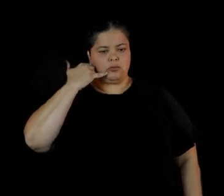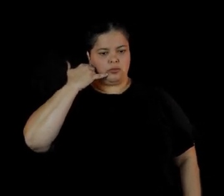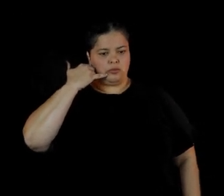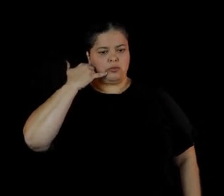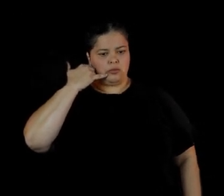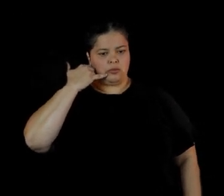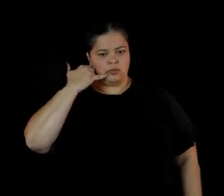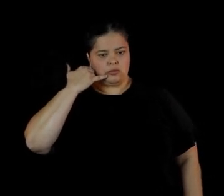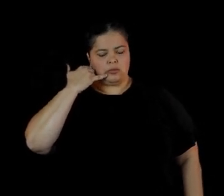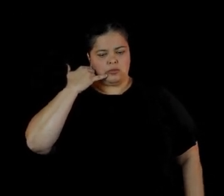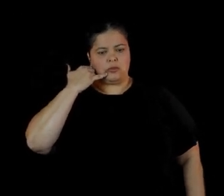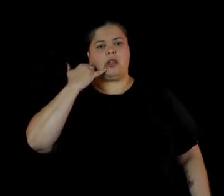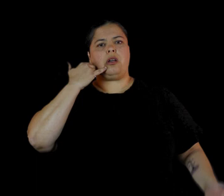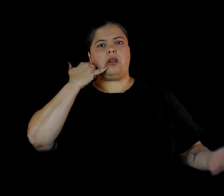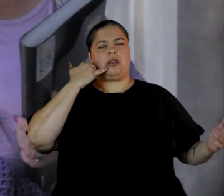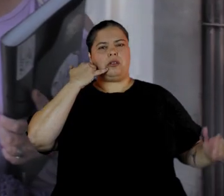¿Qué tal? ¿Cómo andás?